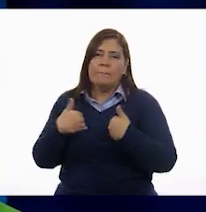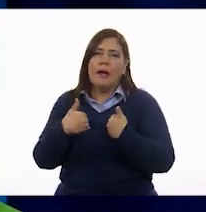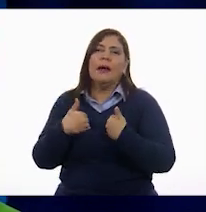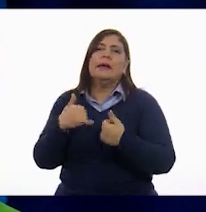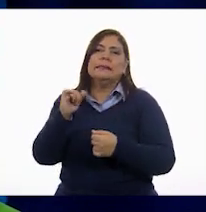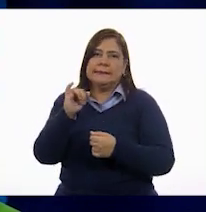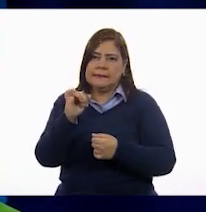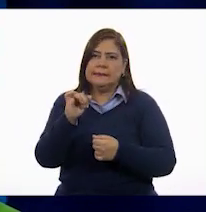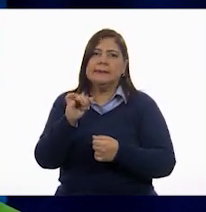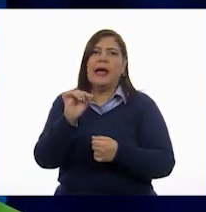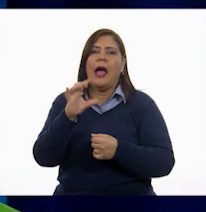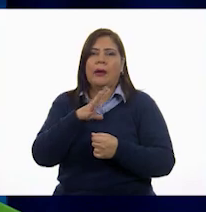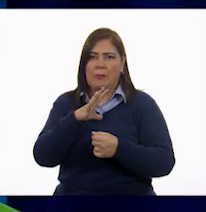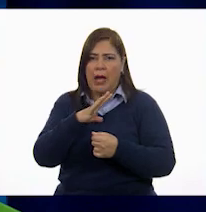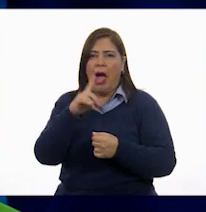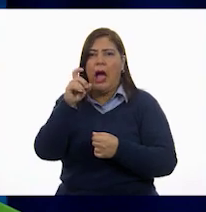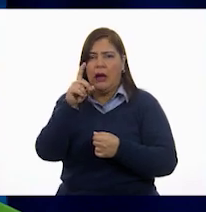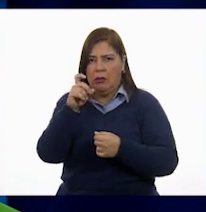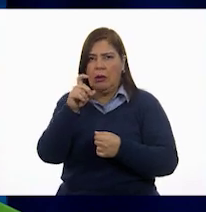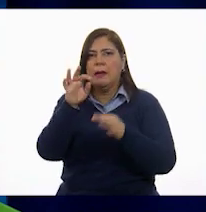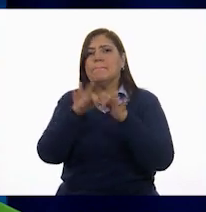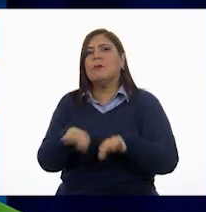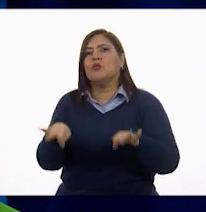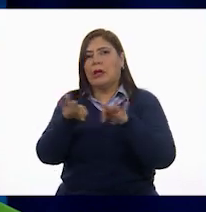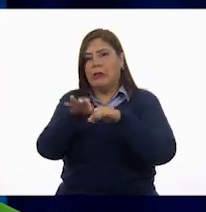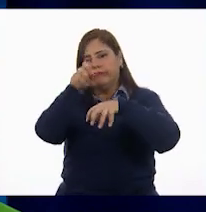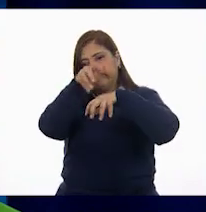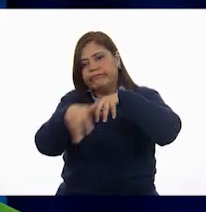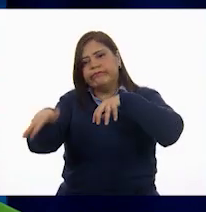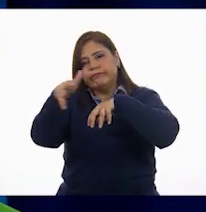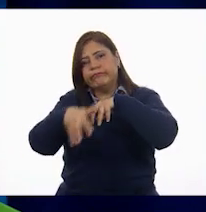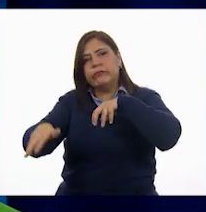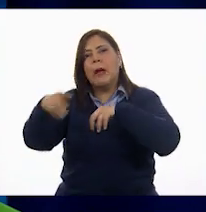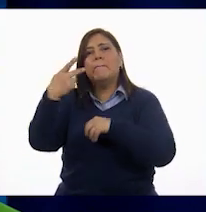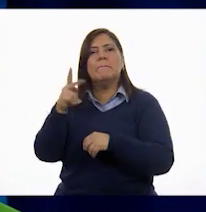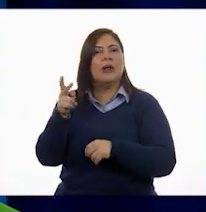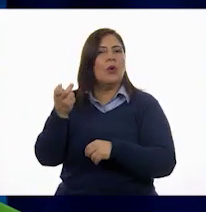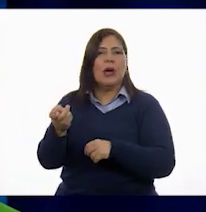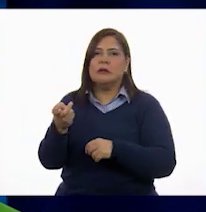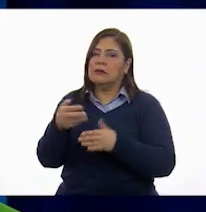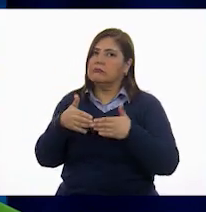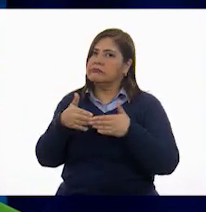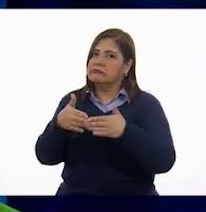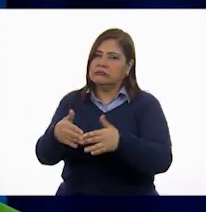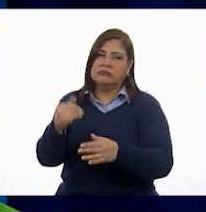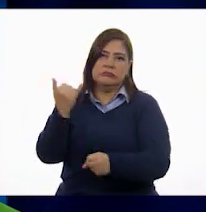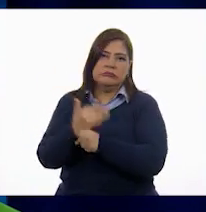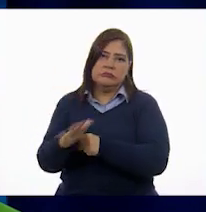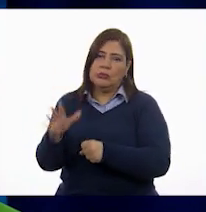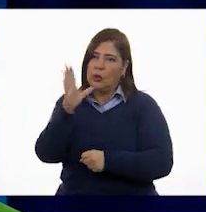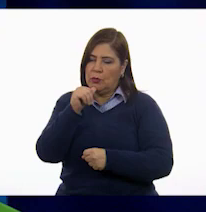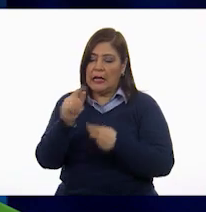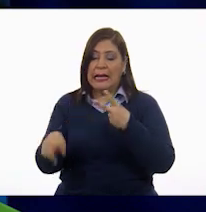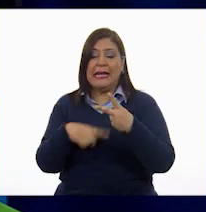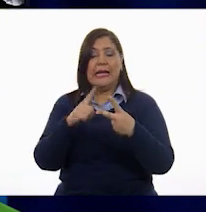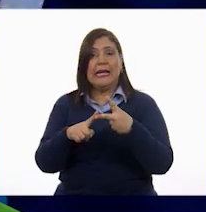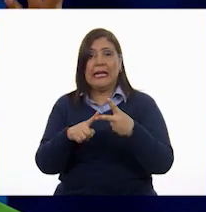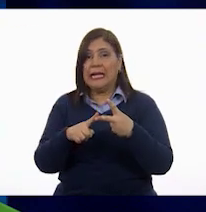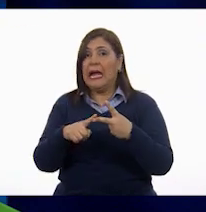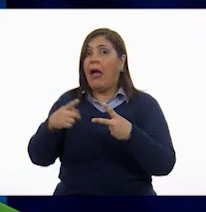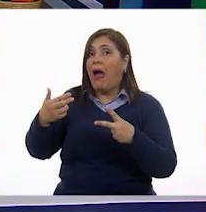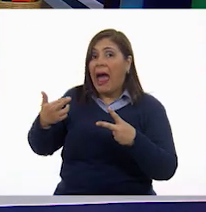sí lleva cierta cantidad de agua importante, pero, por ejemplo, no sirve para la navegación. El río viejo es